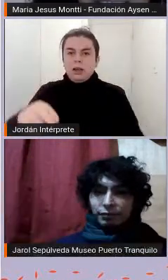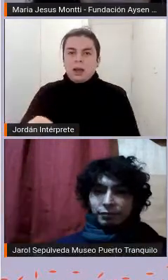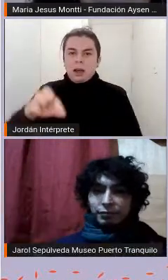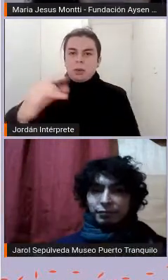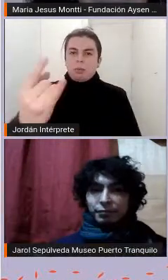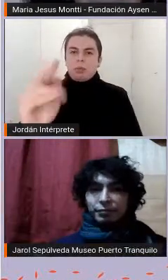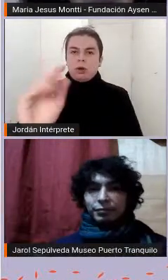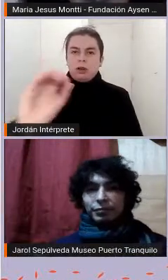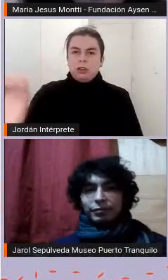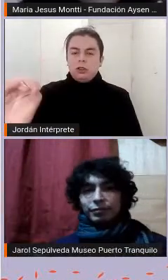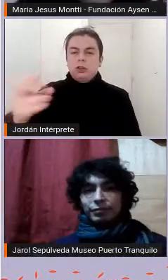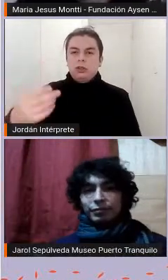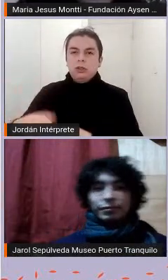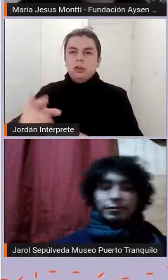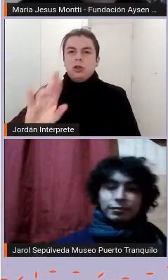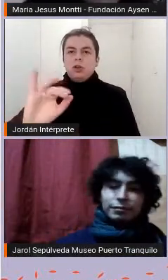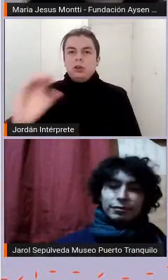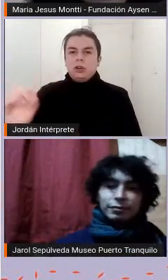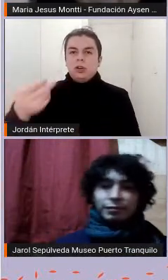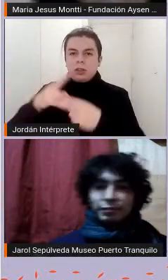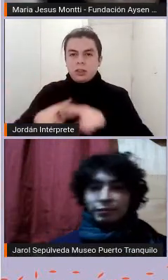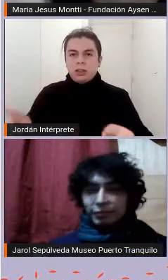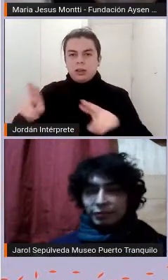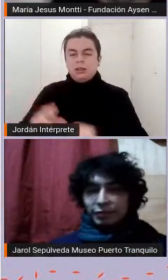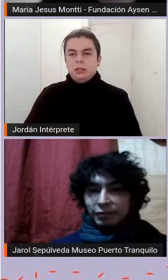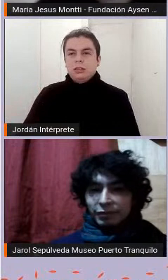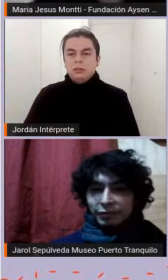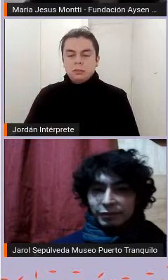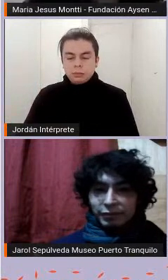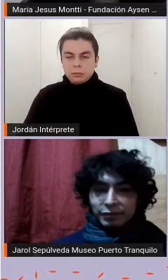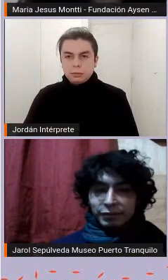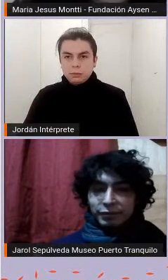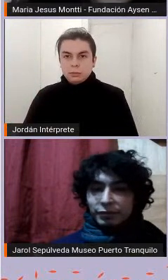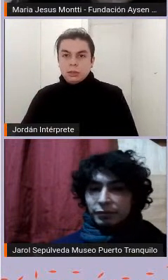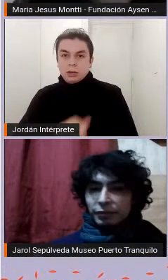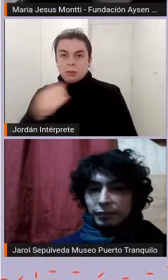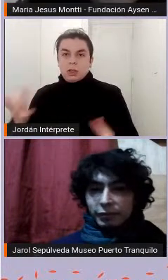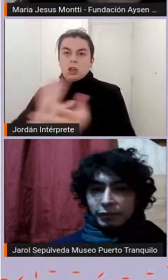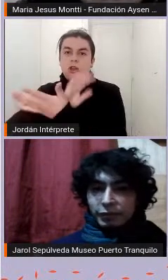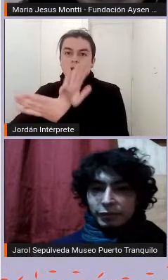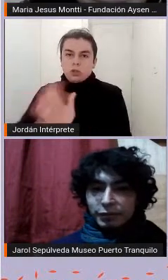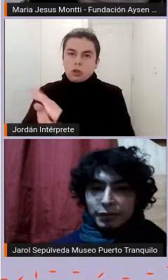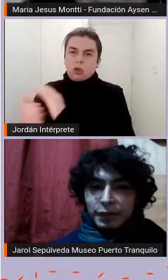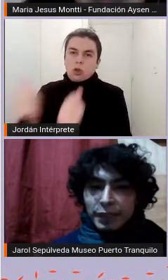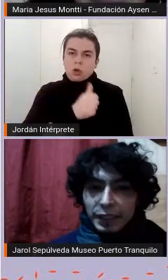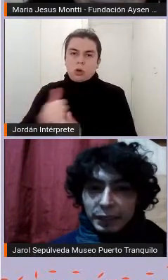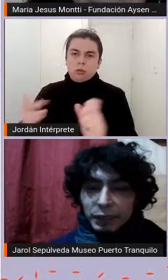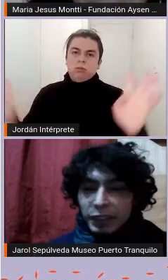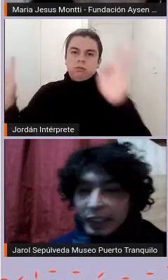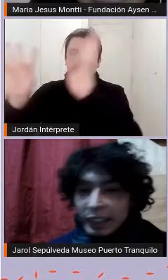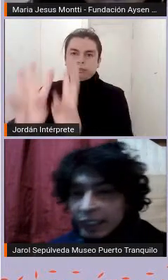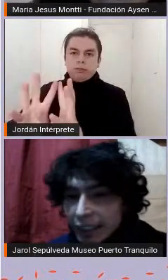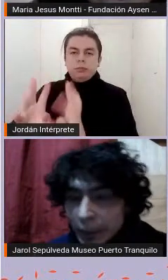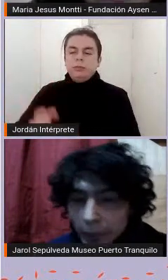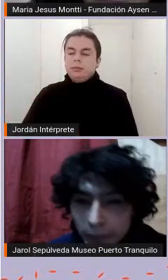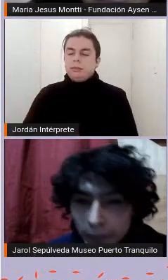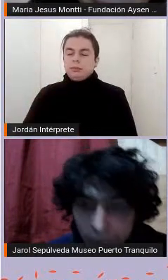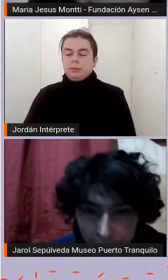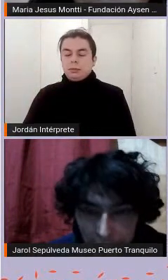Uh-huh. Tenemos algunas fotografías bien bonitas que me gustaría que Harold pueda comentar. Bueno, aquí